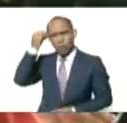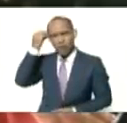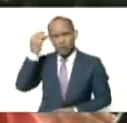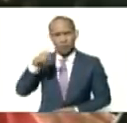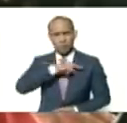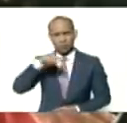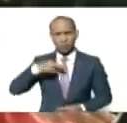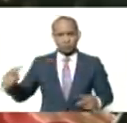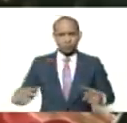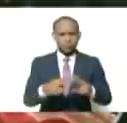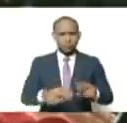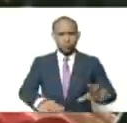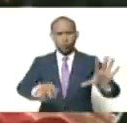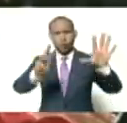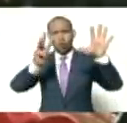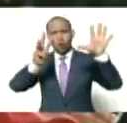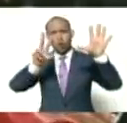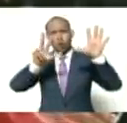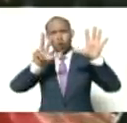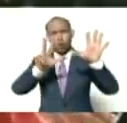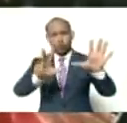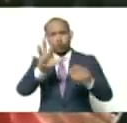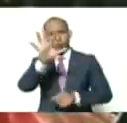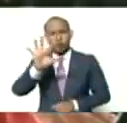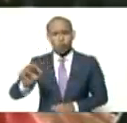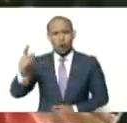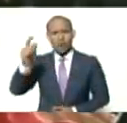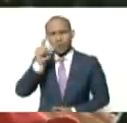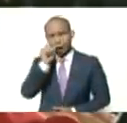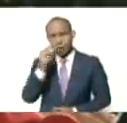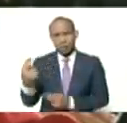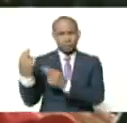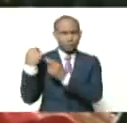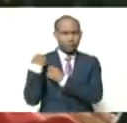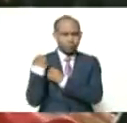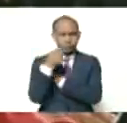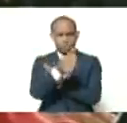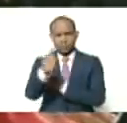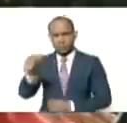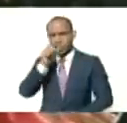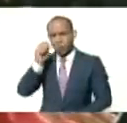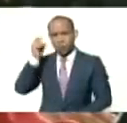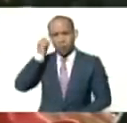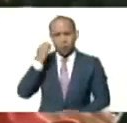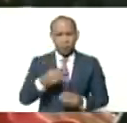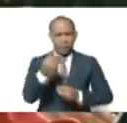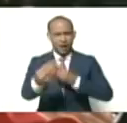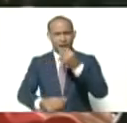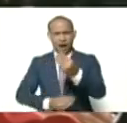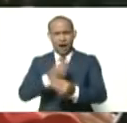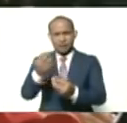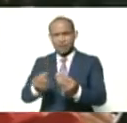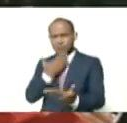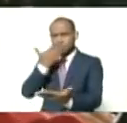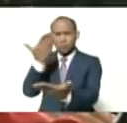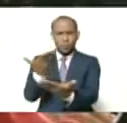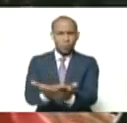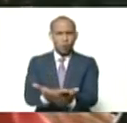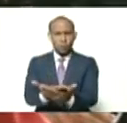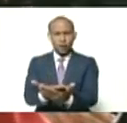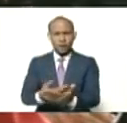encontramos 850 delegados y delegadas nacionales para analizar la coyuntura y proponer